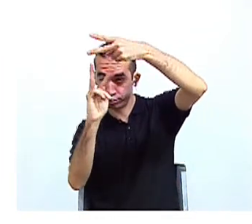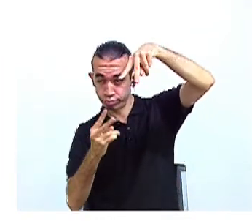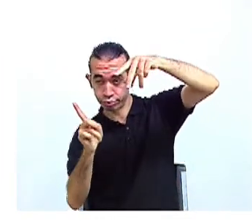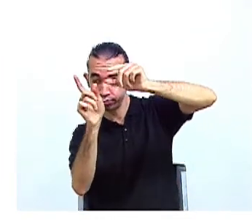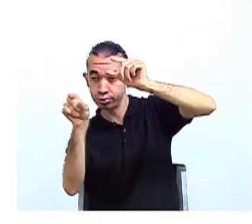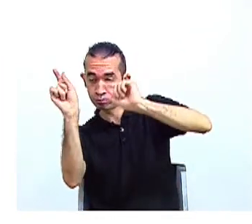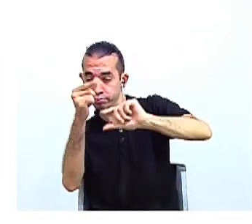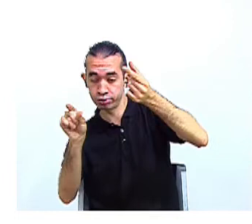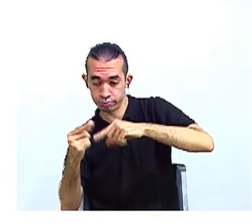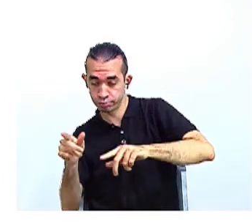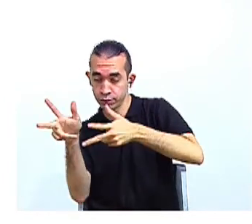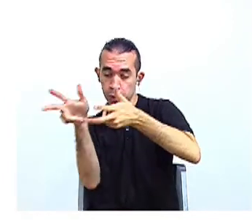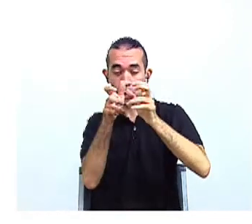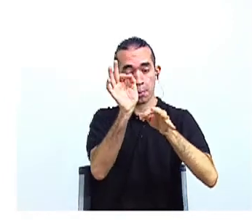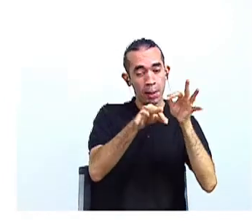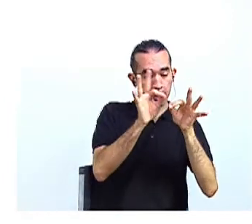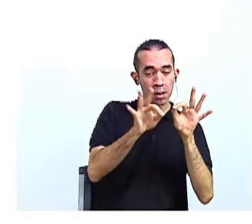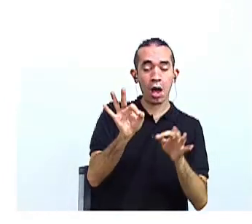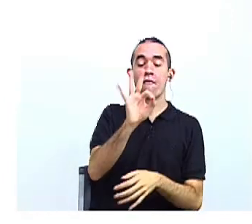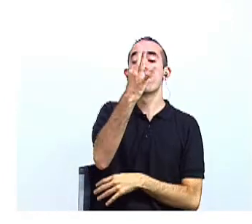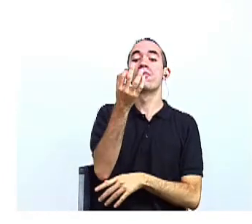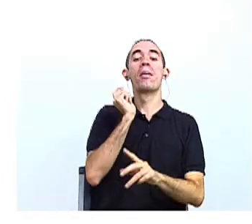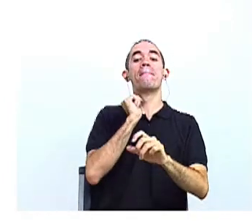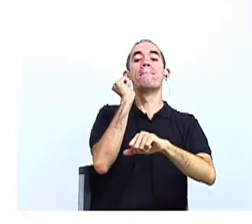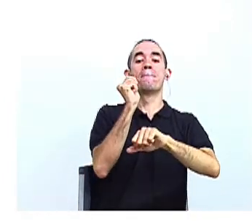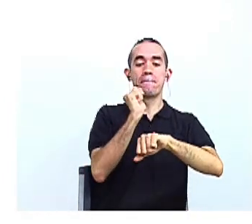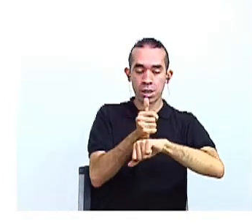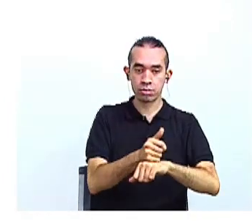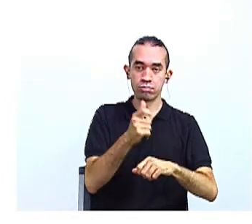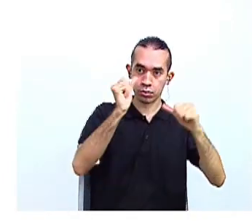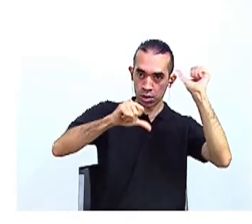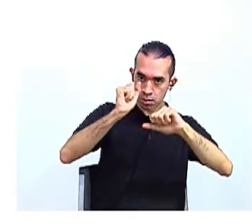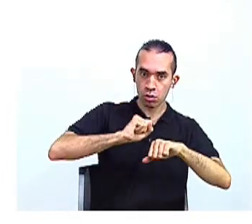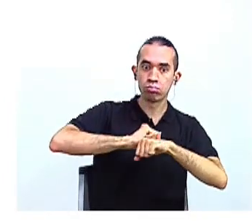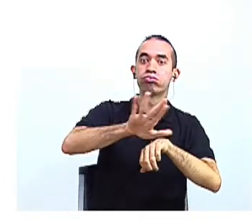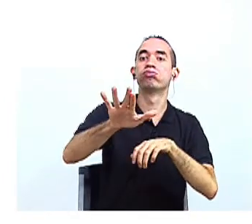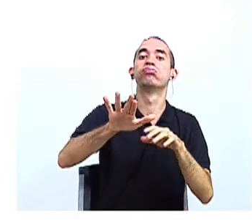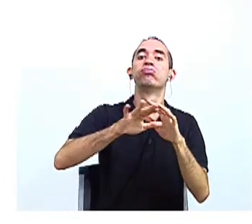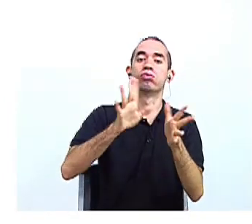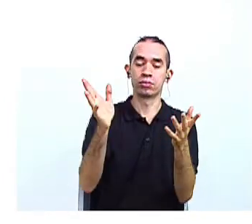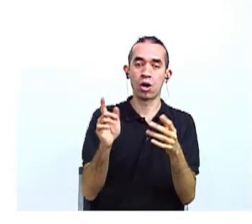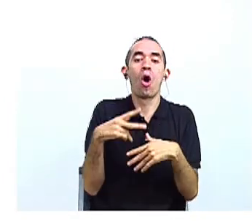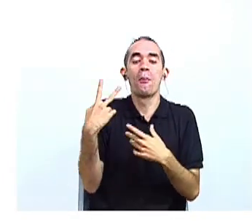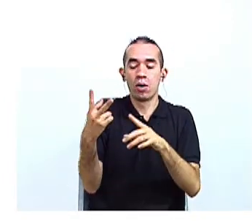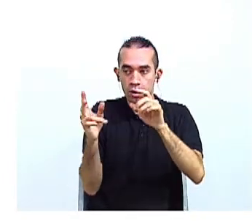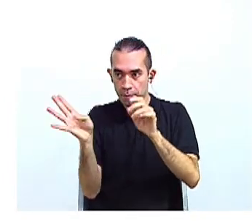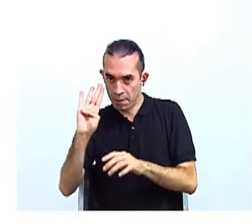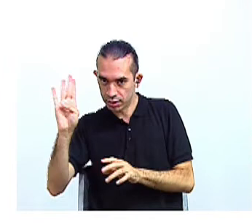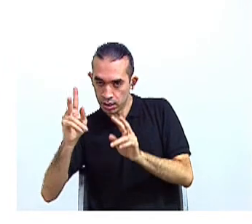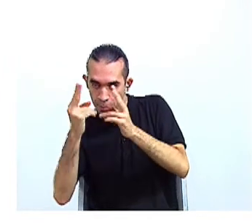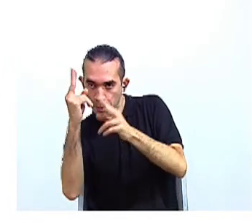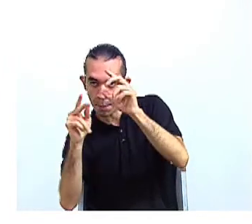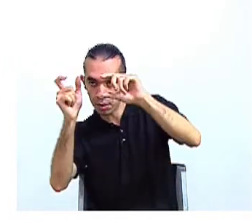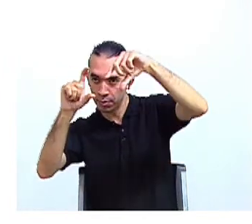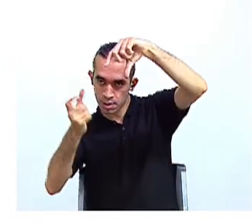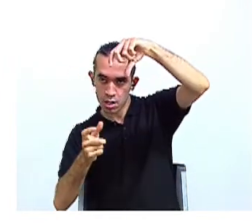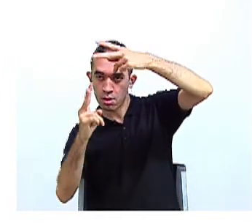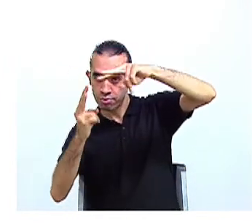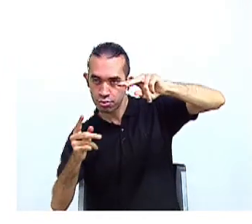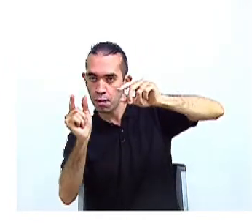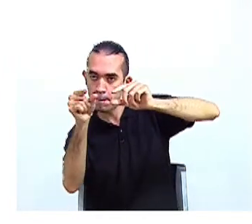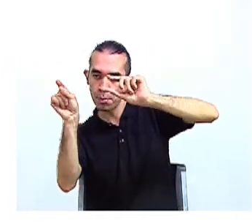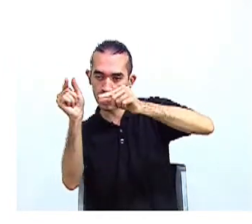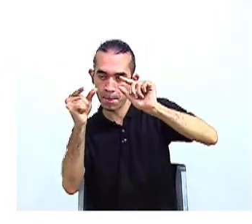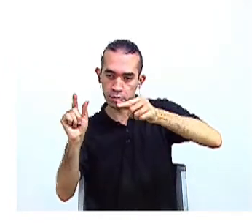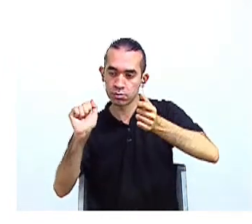pudieran utilizarse en un experimento de gran impacto en la comunidad científica. Reprogramaron las tijeras genéticas para que éstas pudieran usarse en